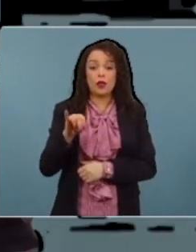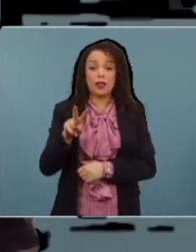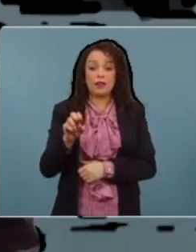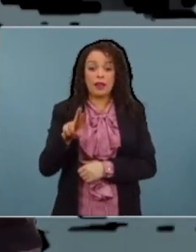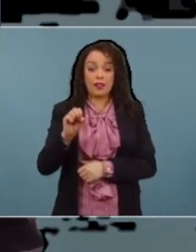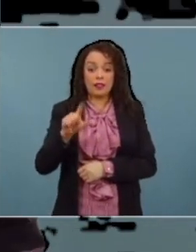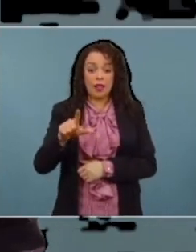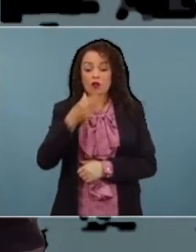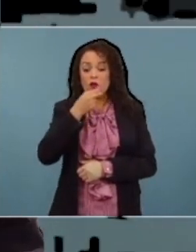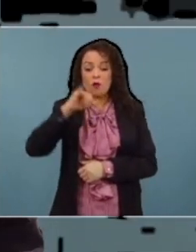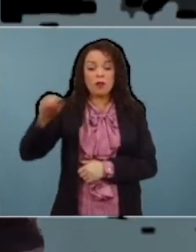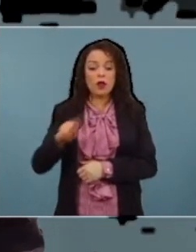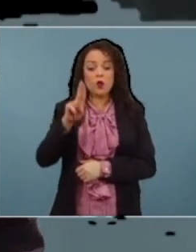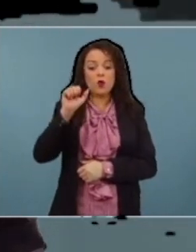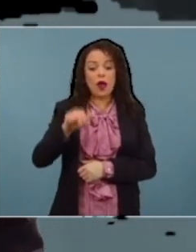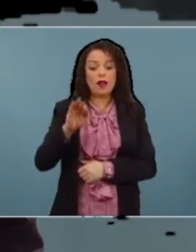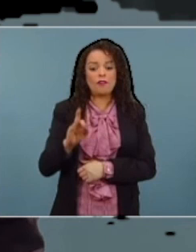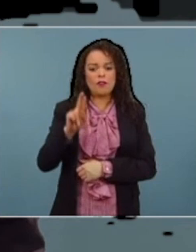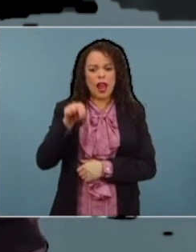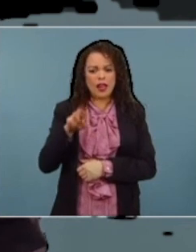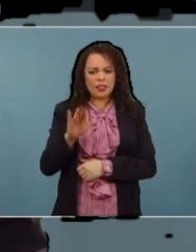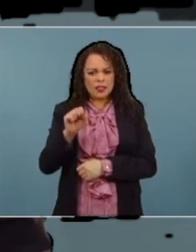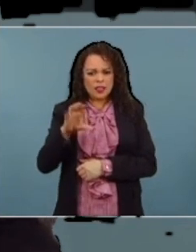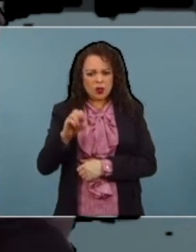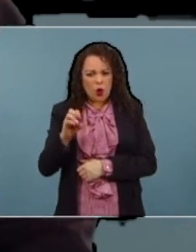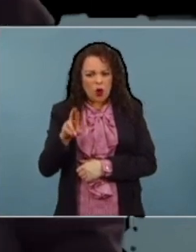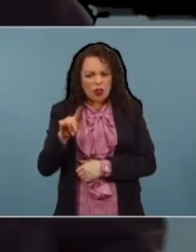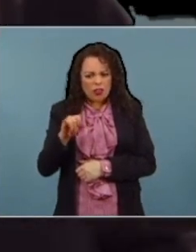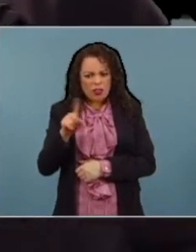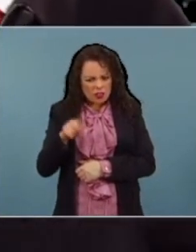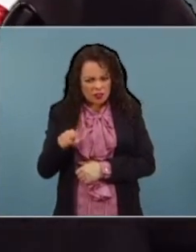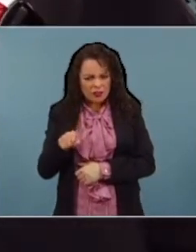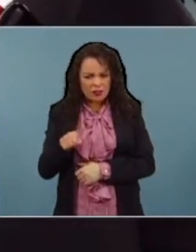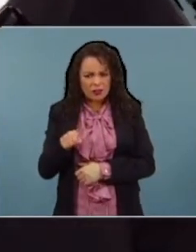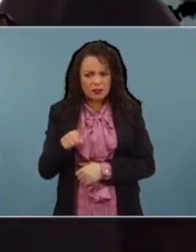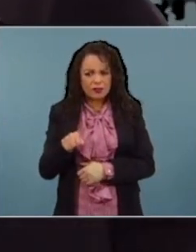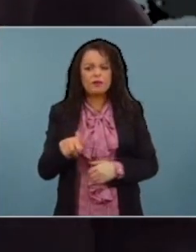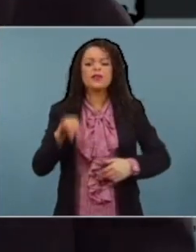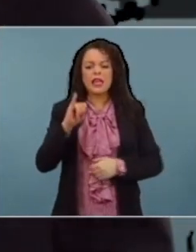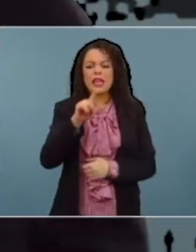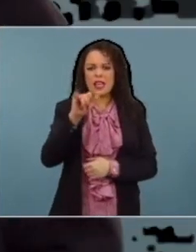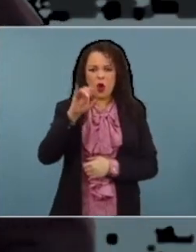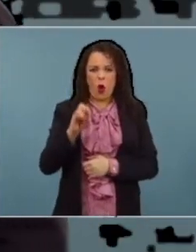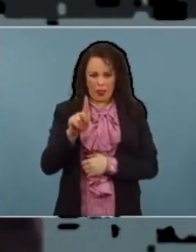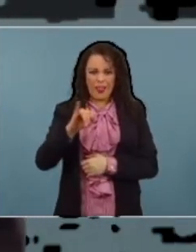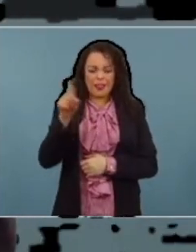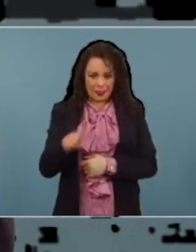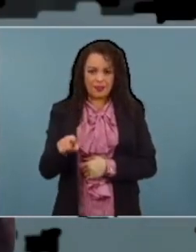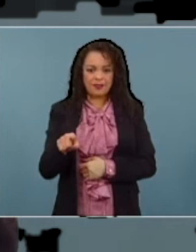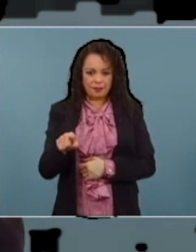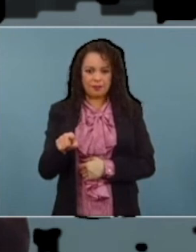Juan Francisco Ortiz. Juan Francisco Ili Ortiz. Creo